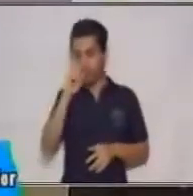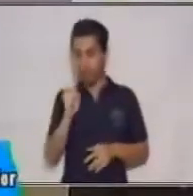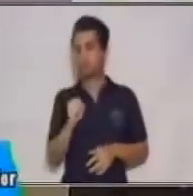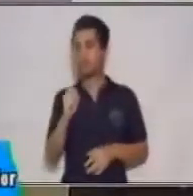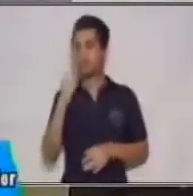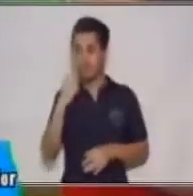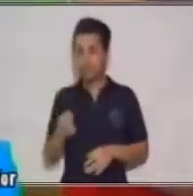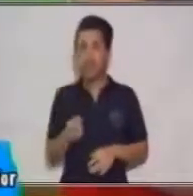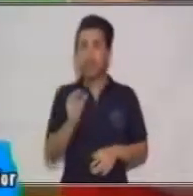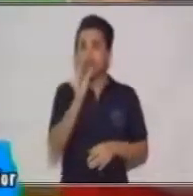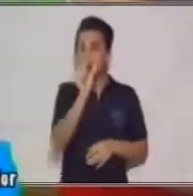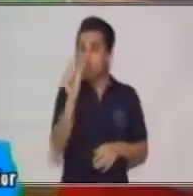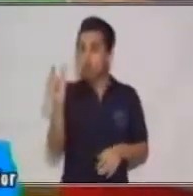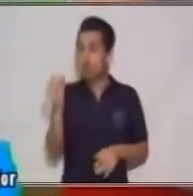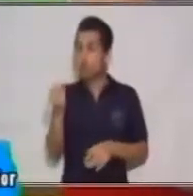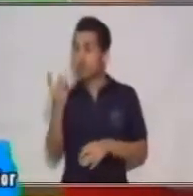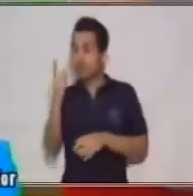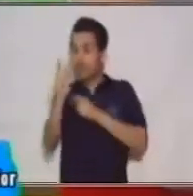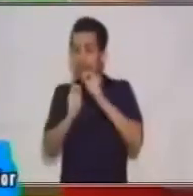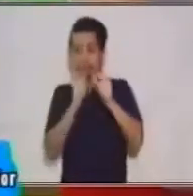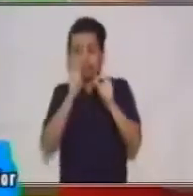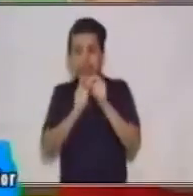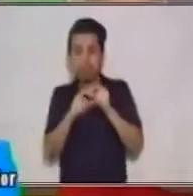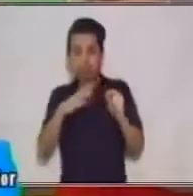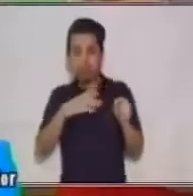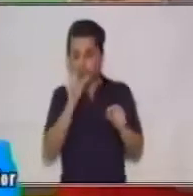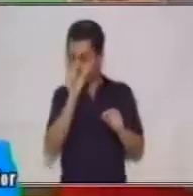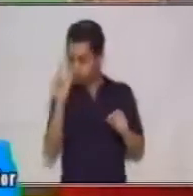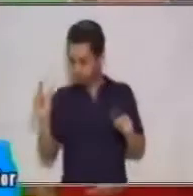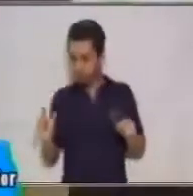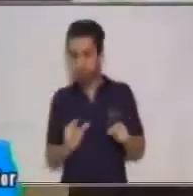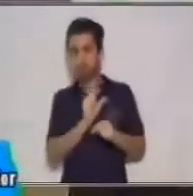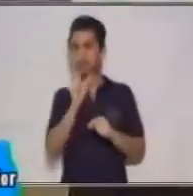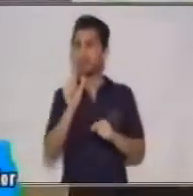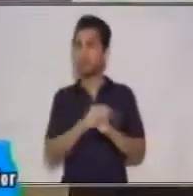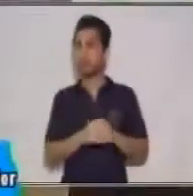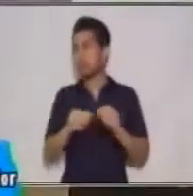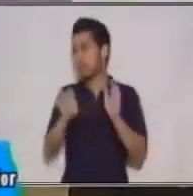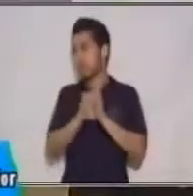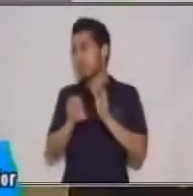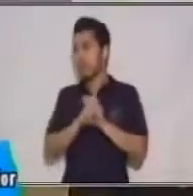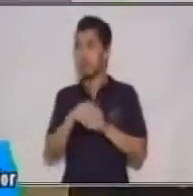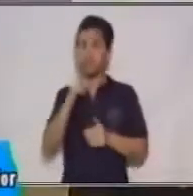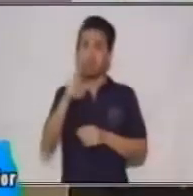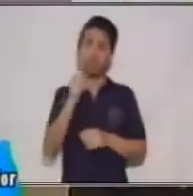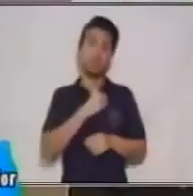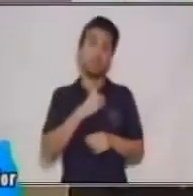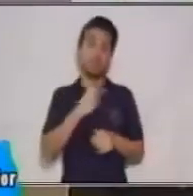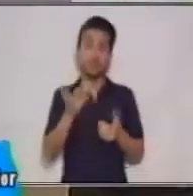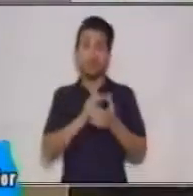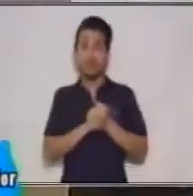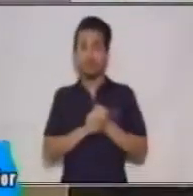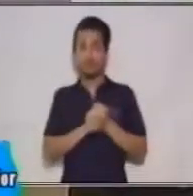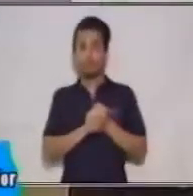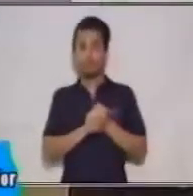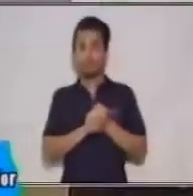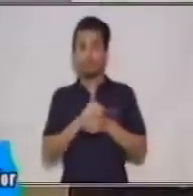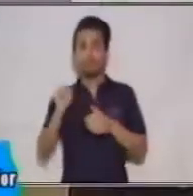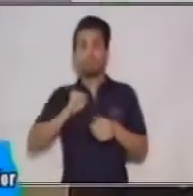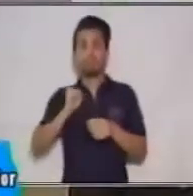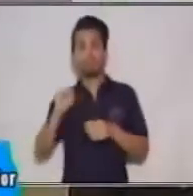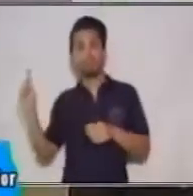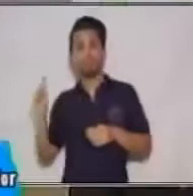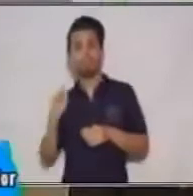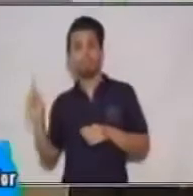las partes exactamente iguales que se divide este chocolate. Por ejemplo, cuando tú quisieras degustar con tus compañeros,